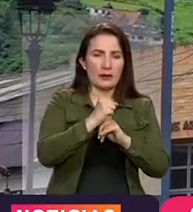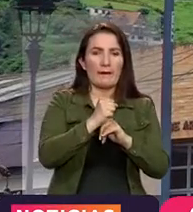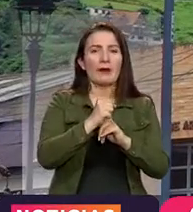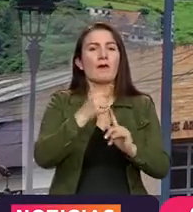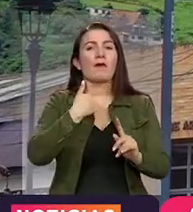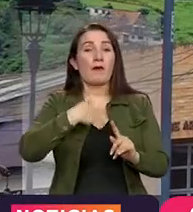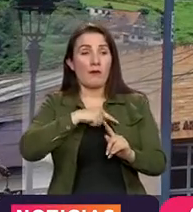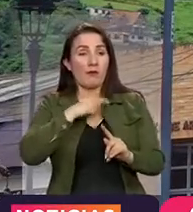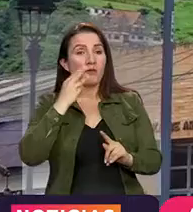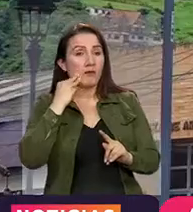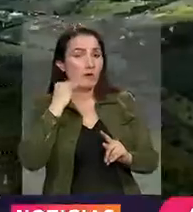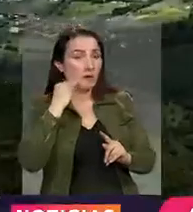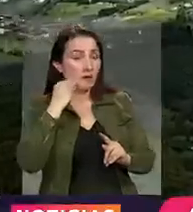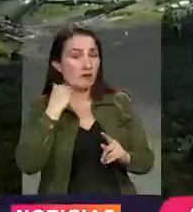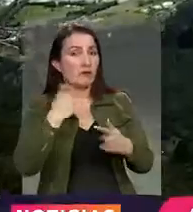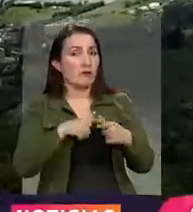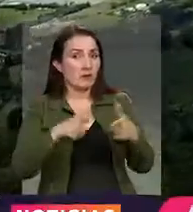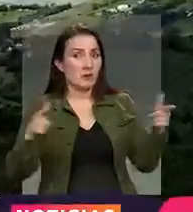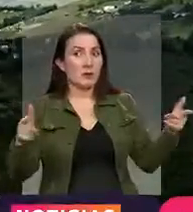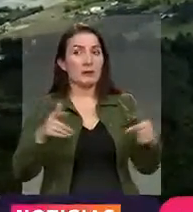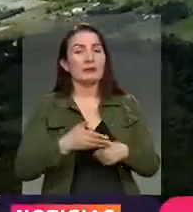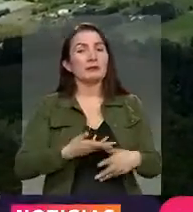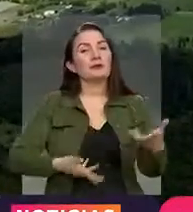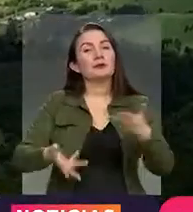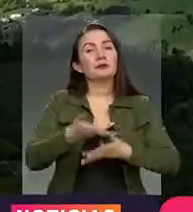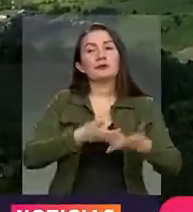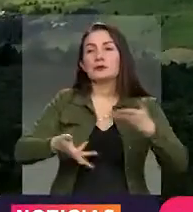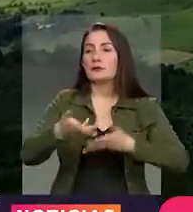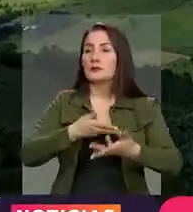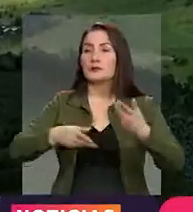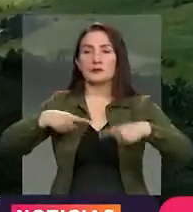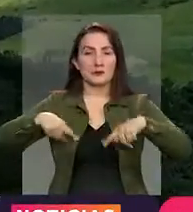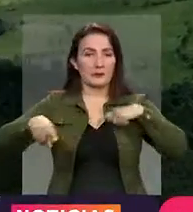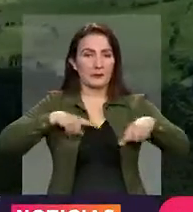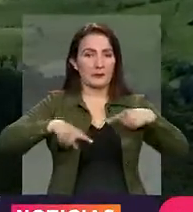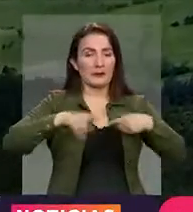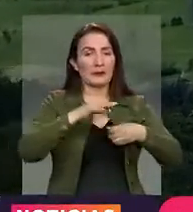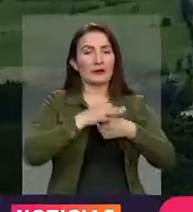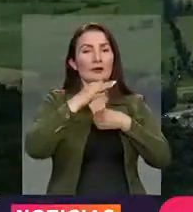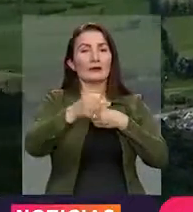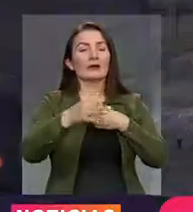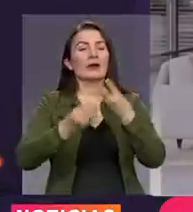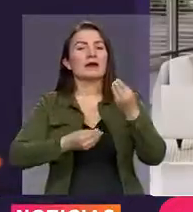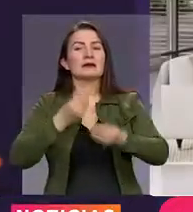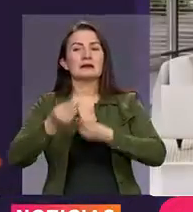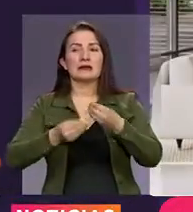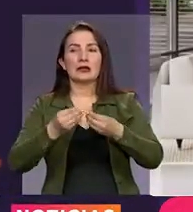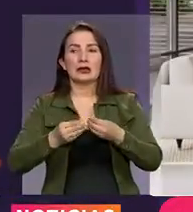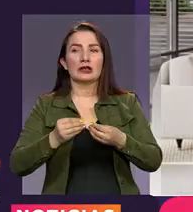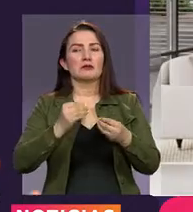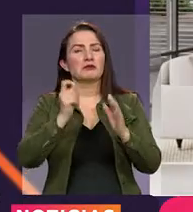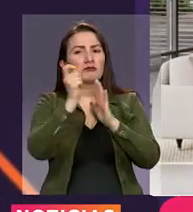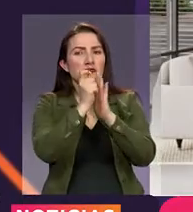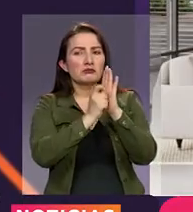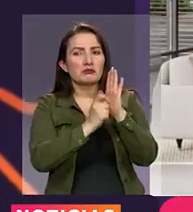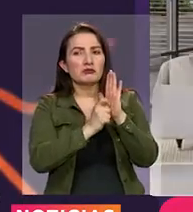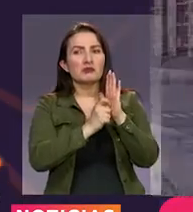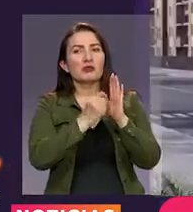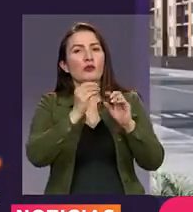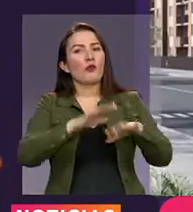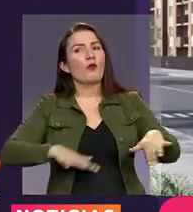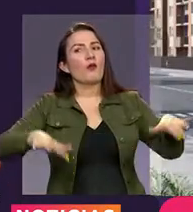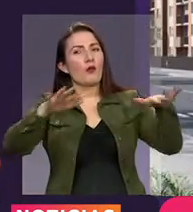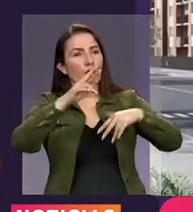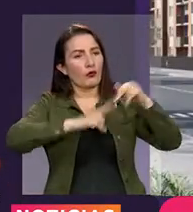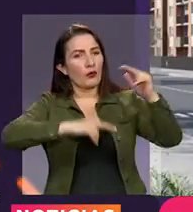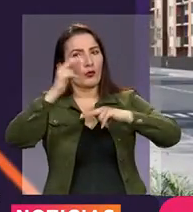que tenemos una experiencia amplia. En la socialización por parte de la Administración Municipal se dieron a conocer los detalles de esta obra,